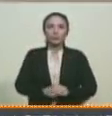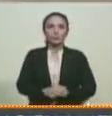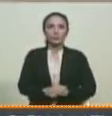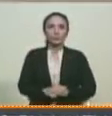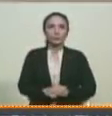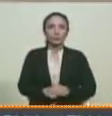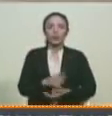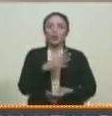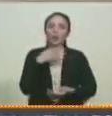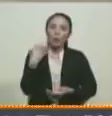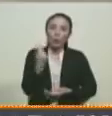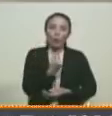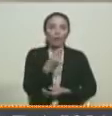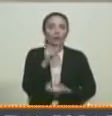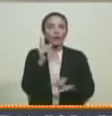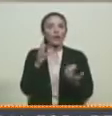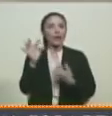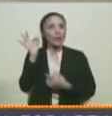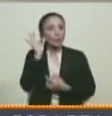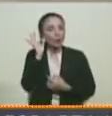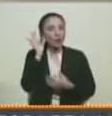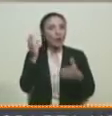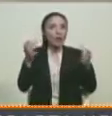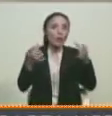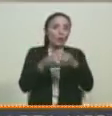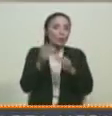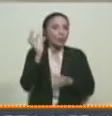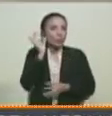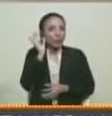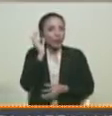en la juventud, en las mujeres, en los movimientos feministas,